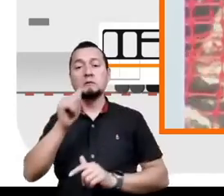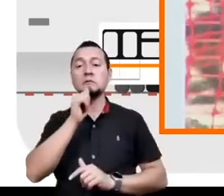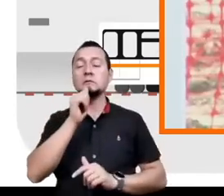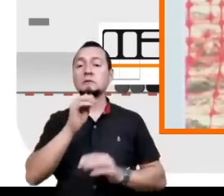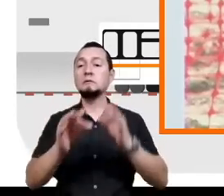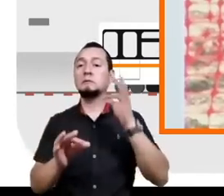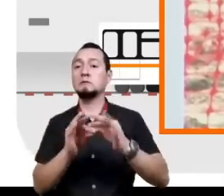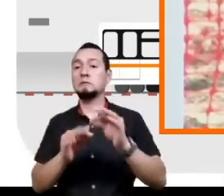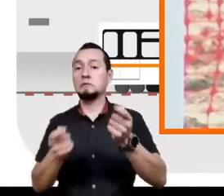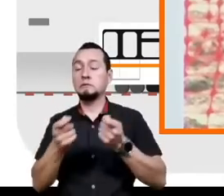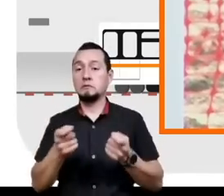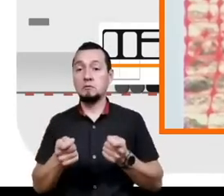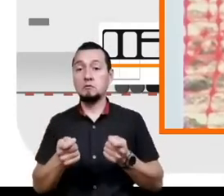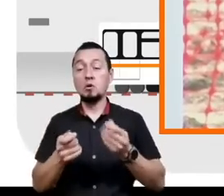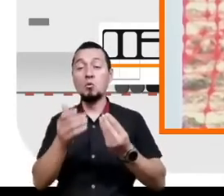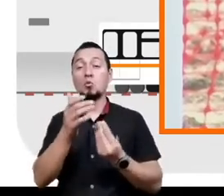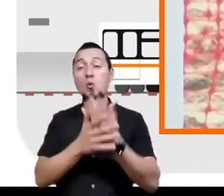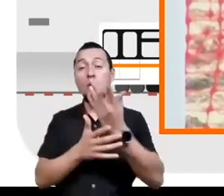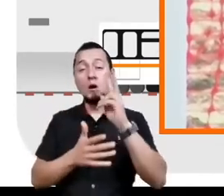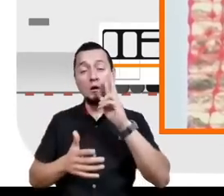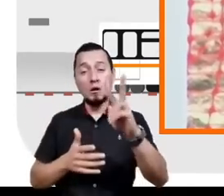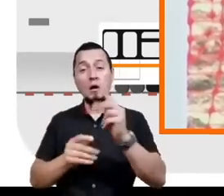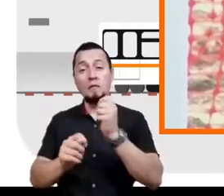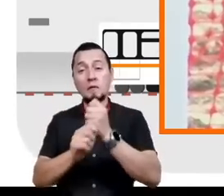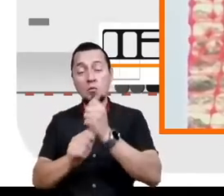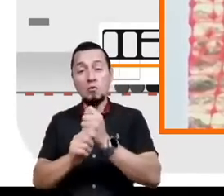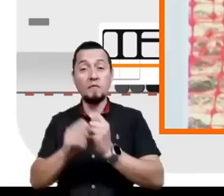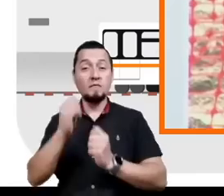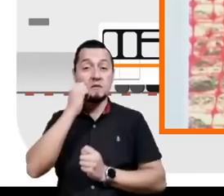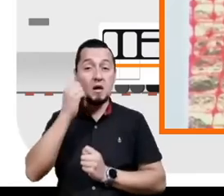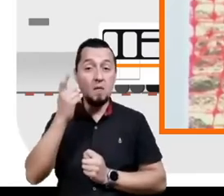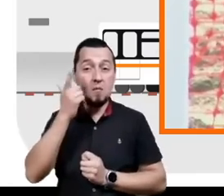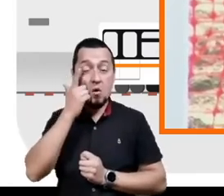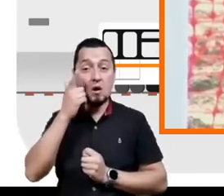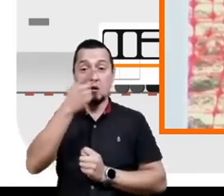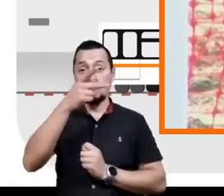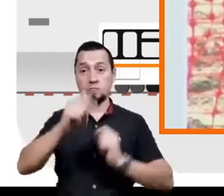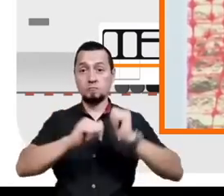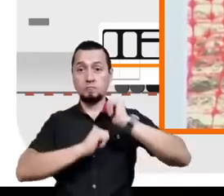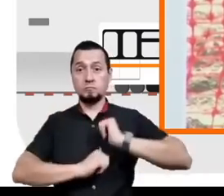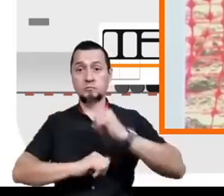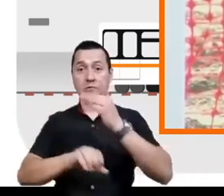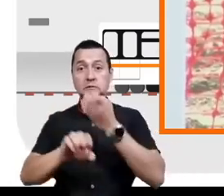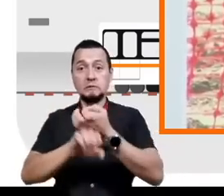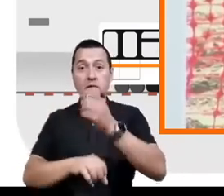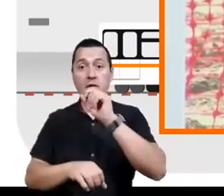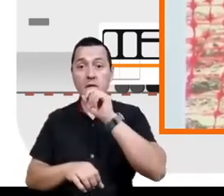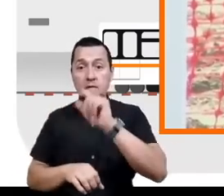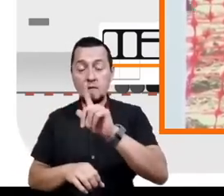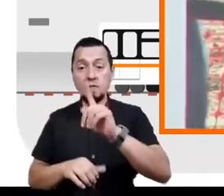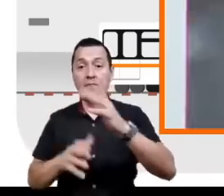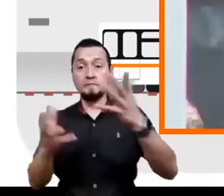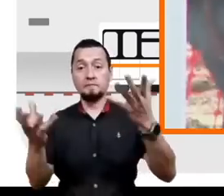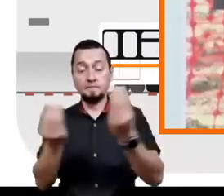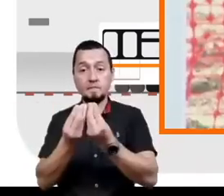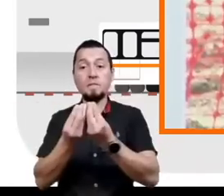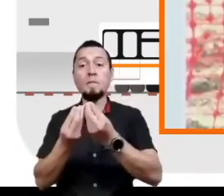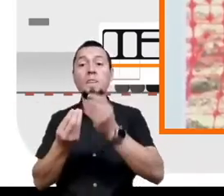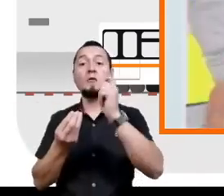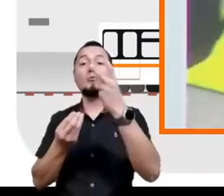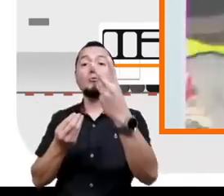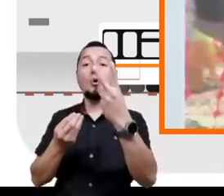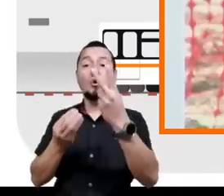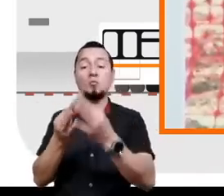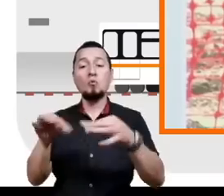Esta nueva ruta de transporte entre Tlajomulco y la capital del estado de Jalisco estará integrada con dos importantes sistemas de